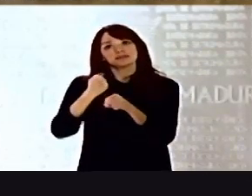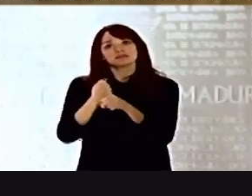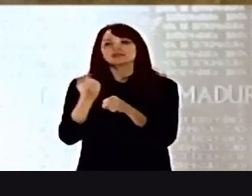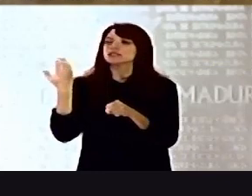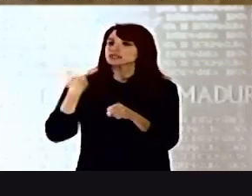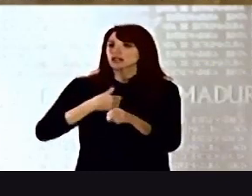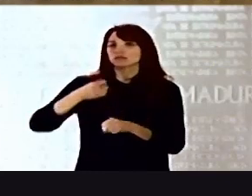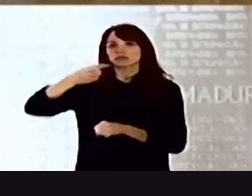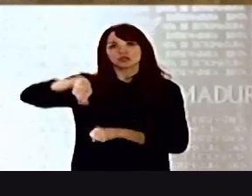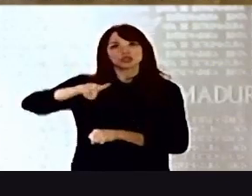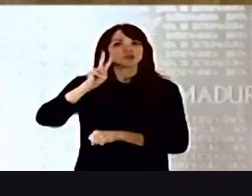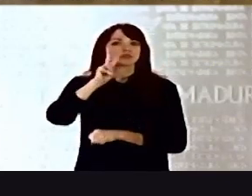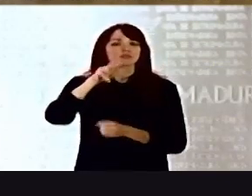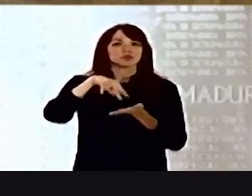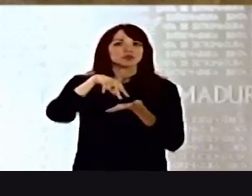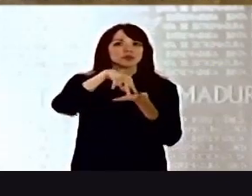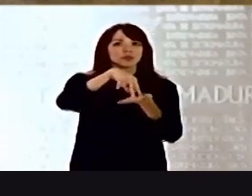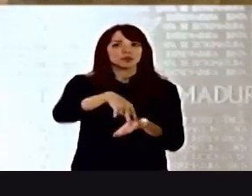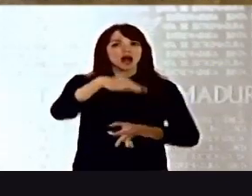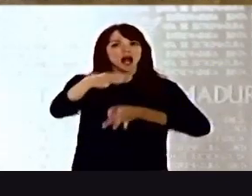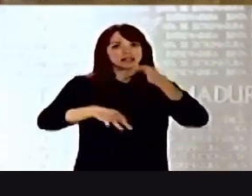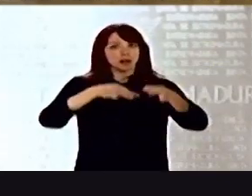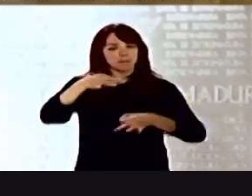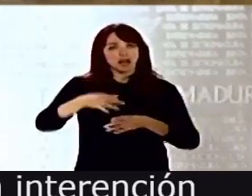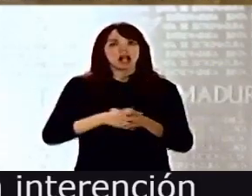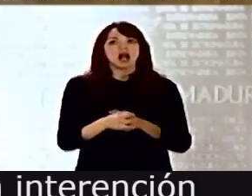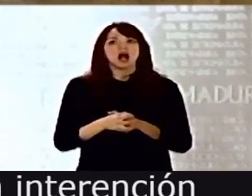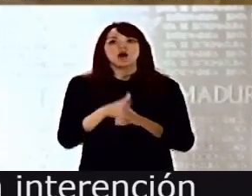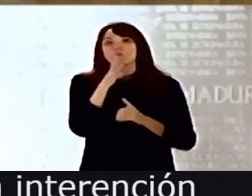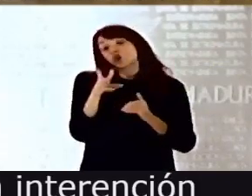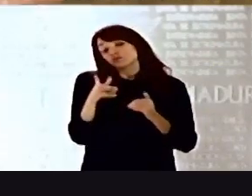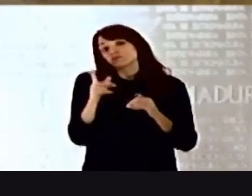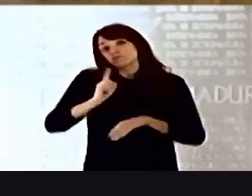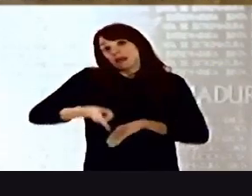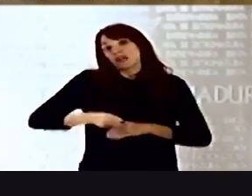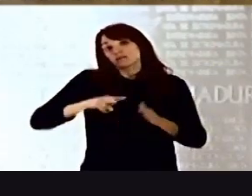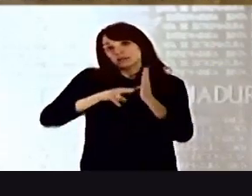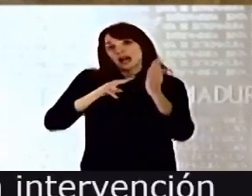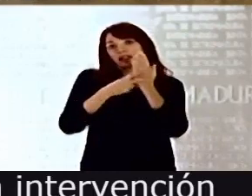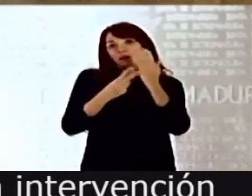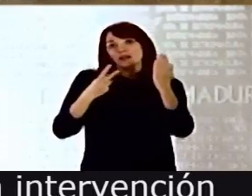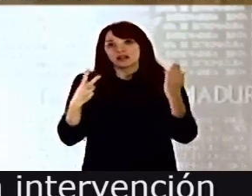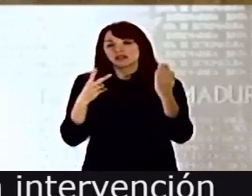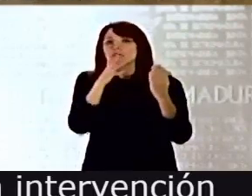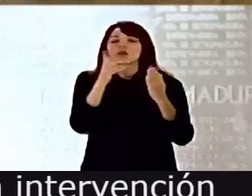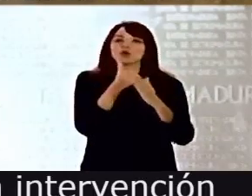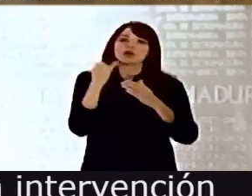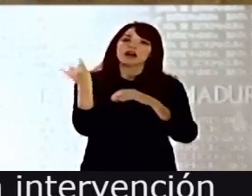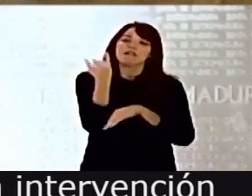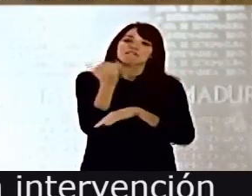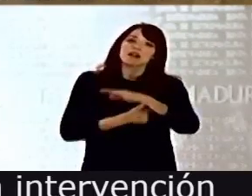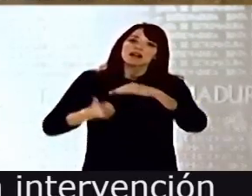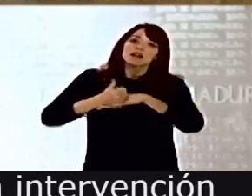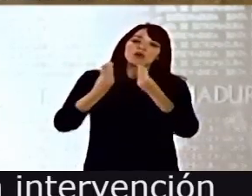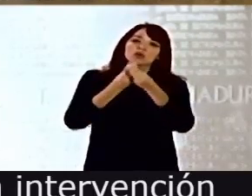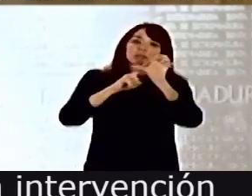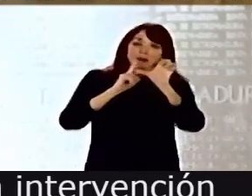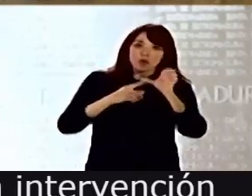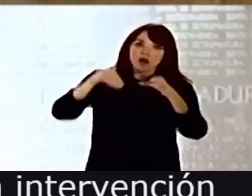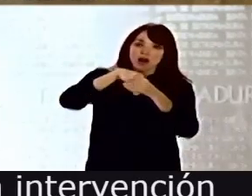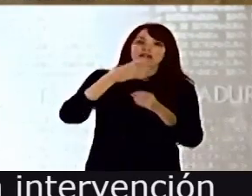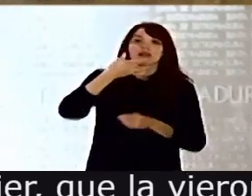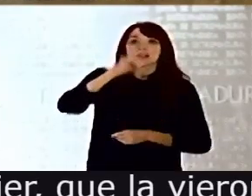ustedes comparecer en la Asamblea en aras a la transparencia de quiénes son los altos cargos que forman parte de la Junta de Extremadura